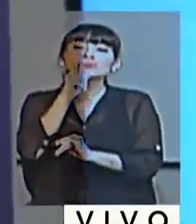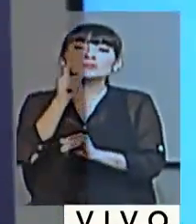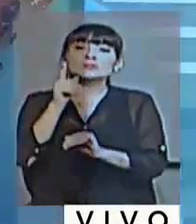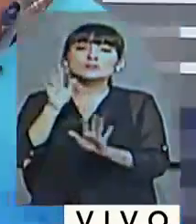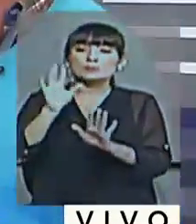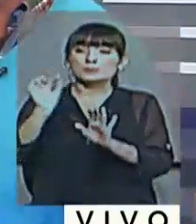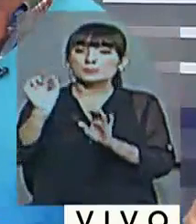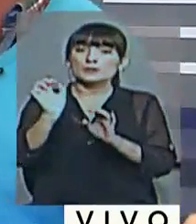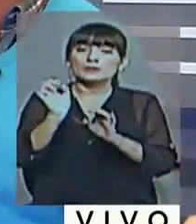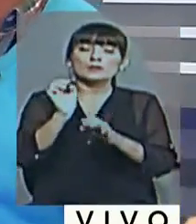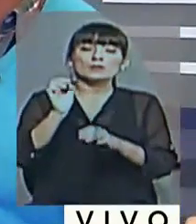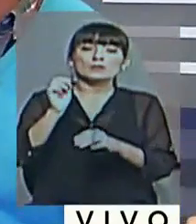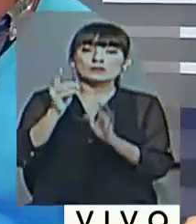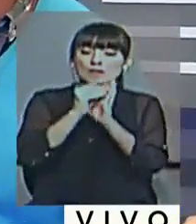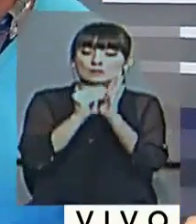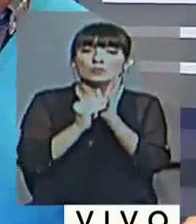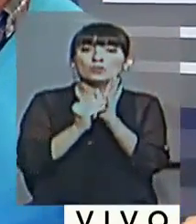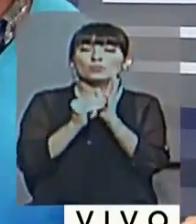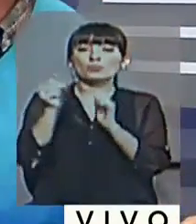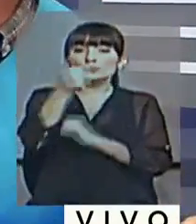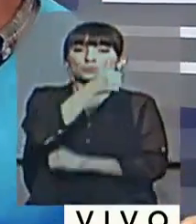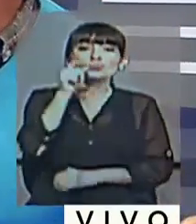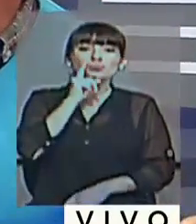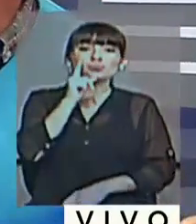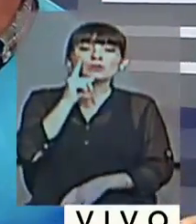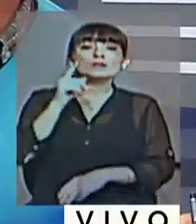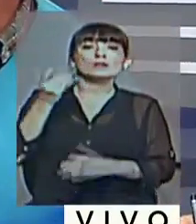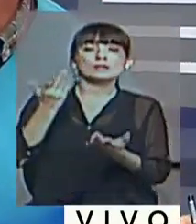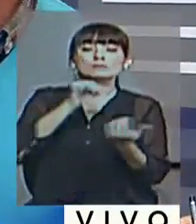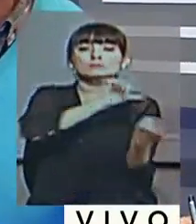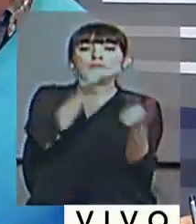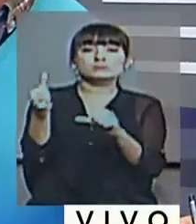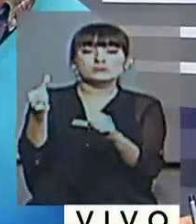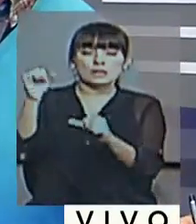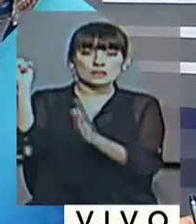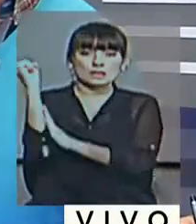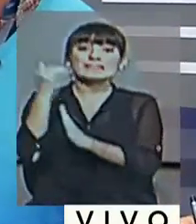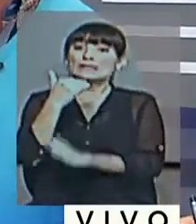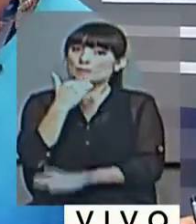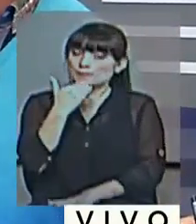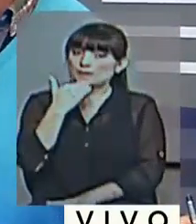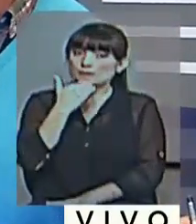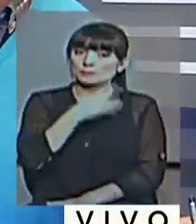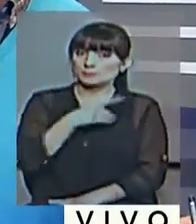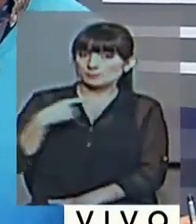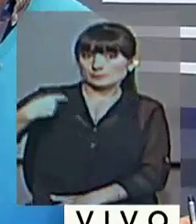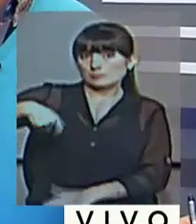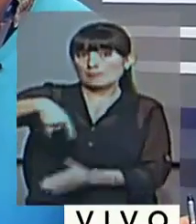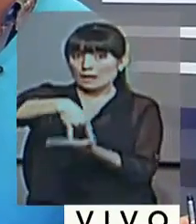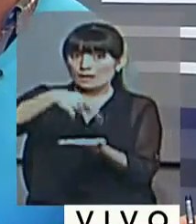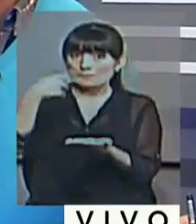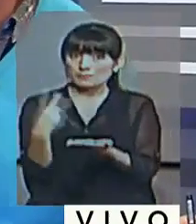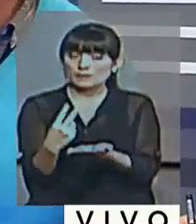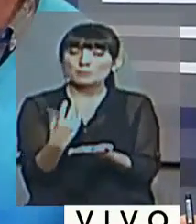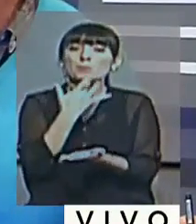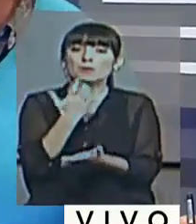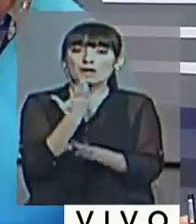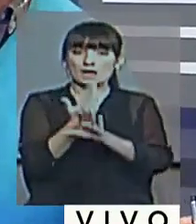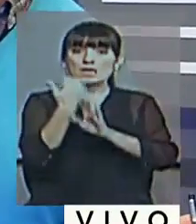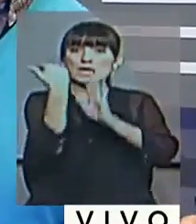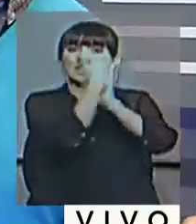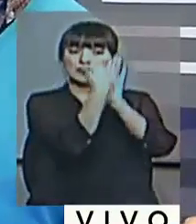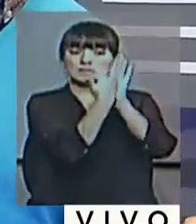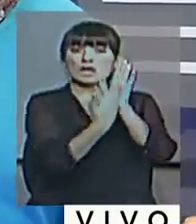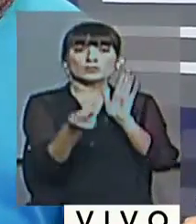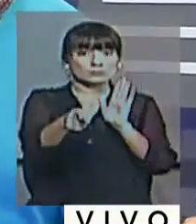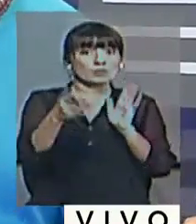tenemos, lo único que permite derrotar a la derecha también en el Parlamento. Porque más de una lista, y en eso tenemos que ser responsables,